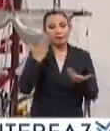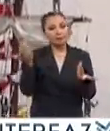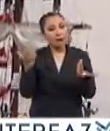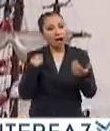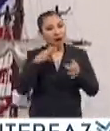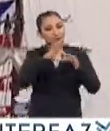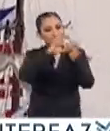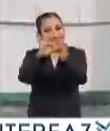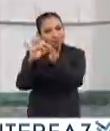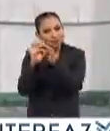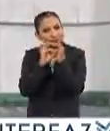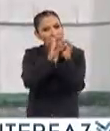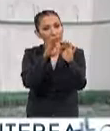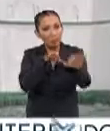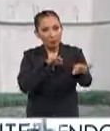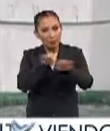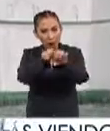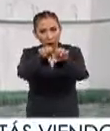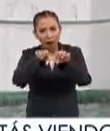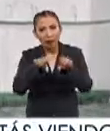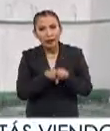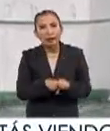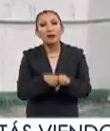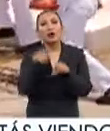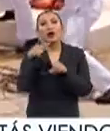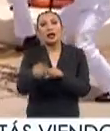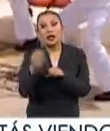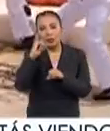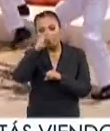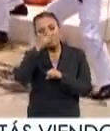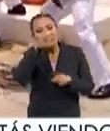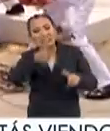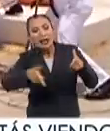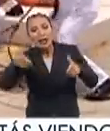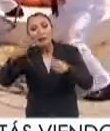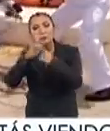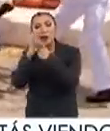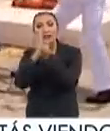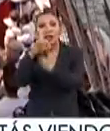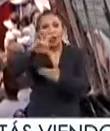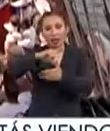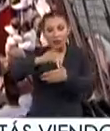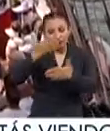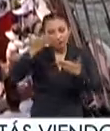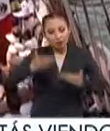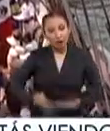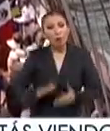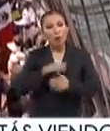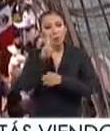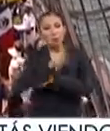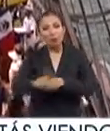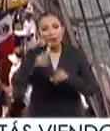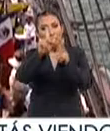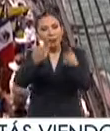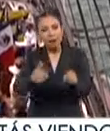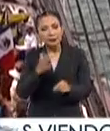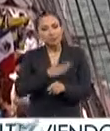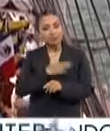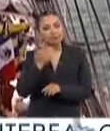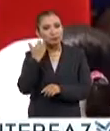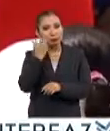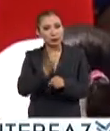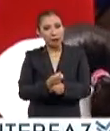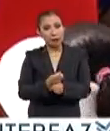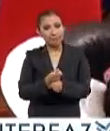semilla de la unidad, el trabajo en equipo y la identificación de los países latinoamericanos como pueblos de paz y de buena